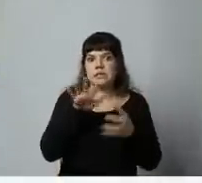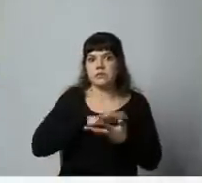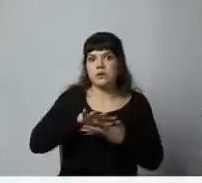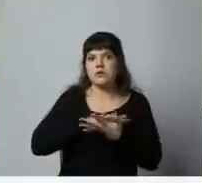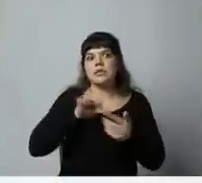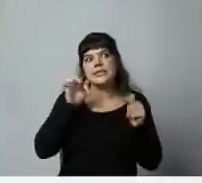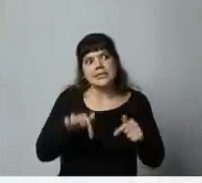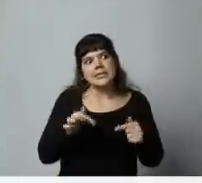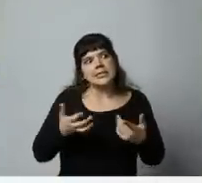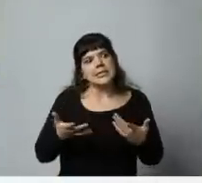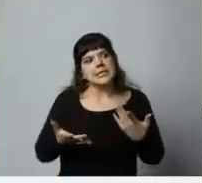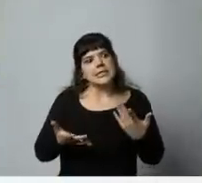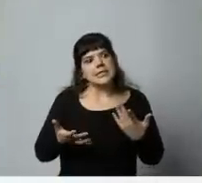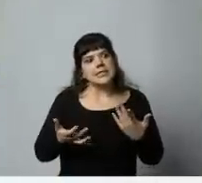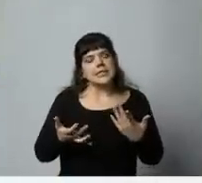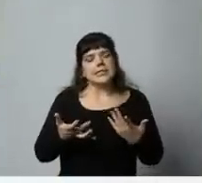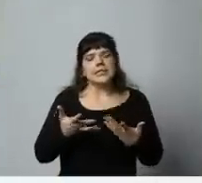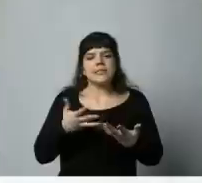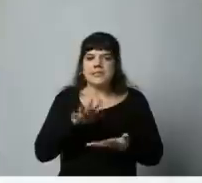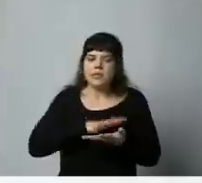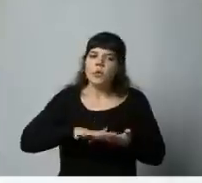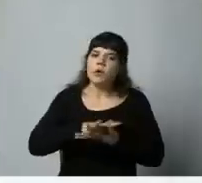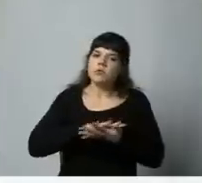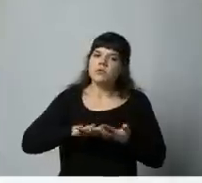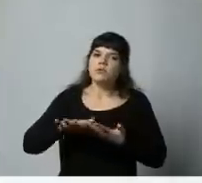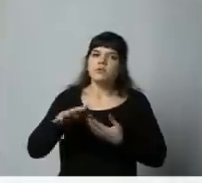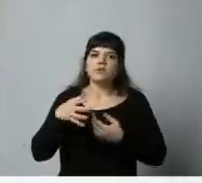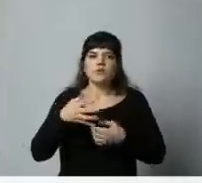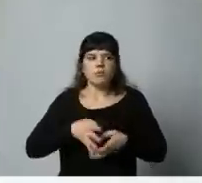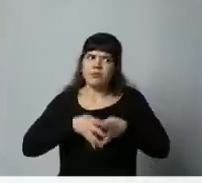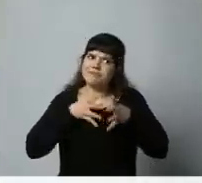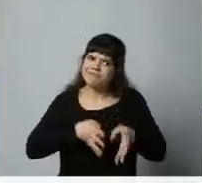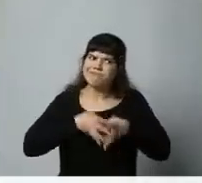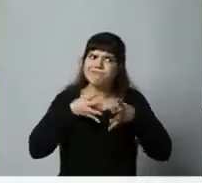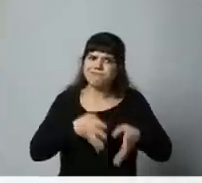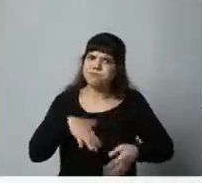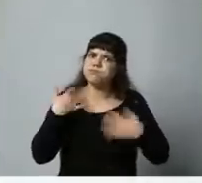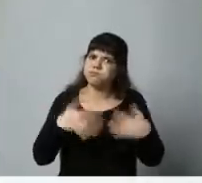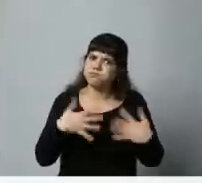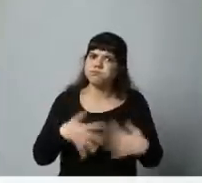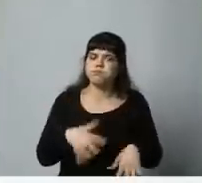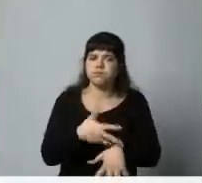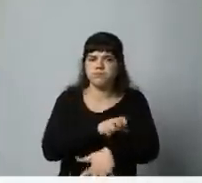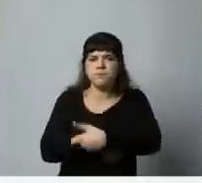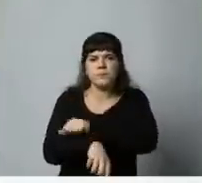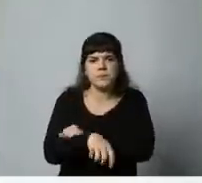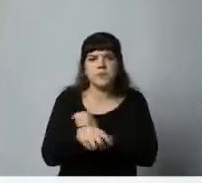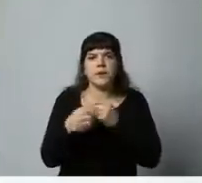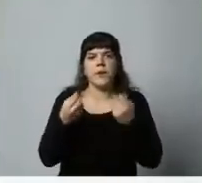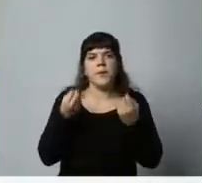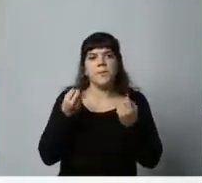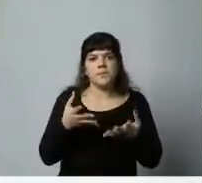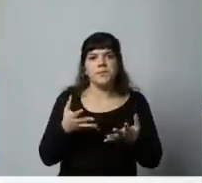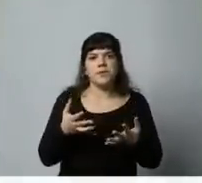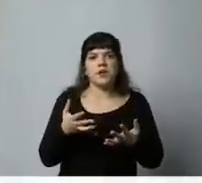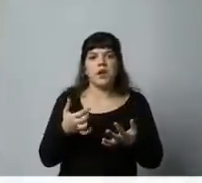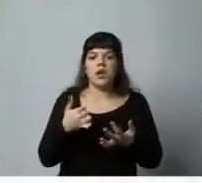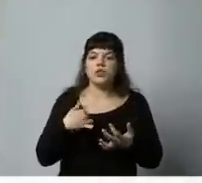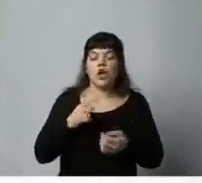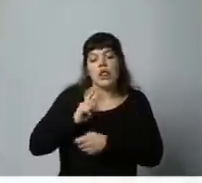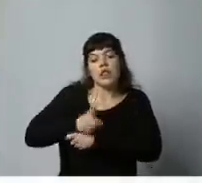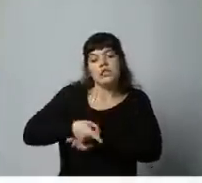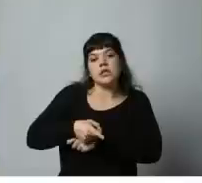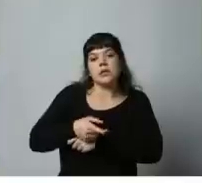una batalla de de largo aliento está mucho en juego Nosotros hemos definido que hay